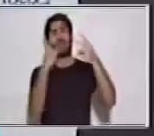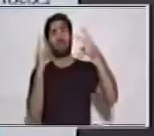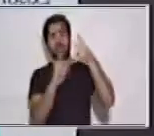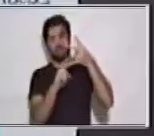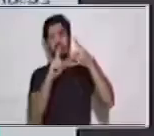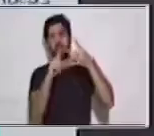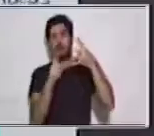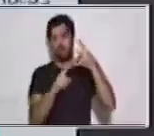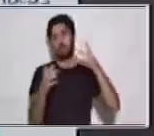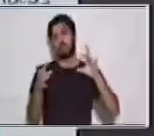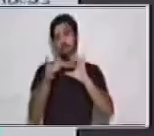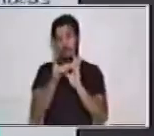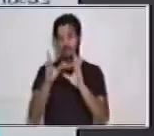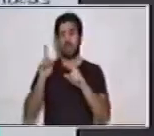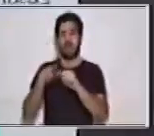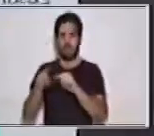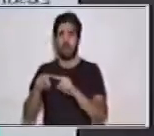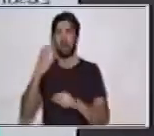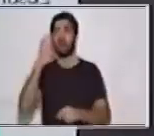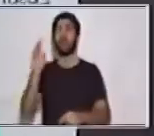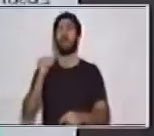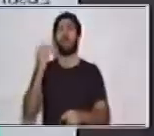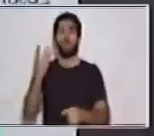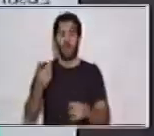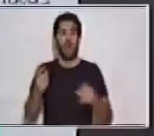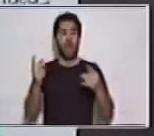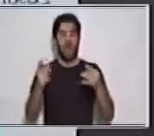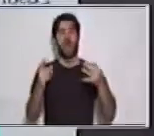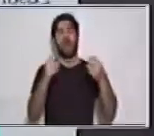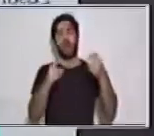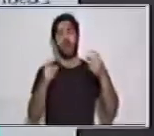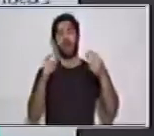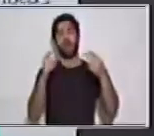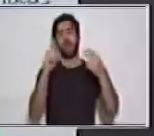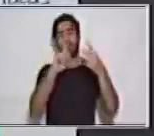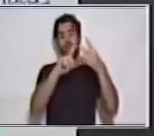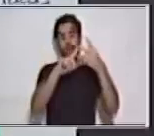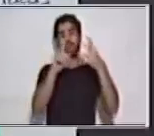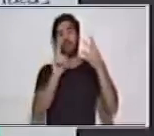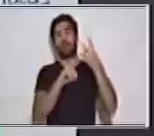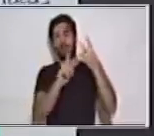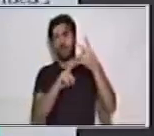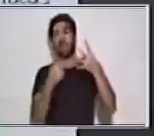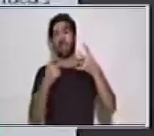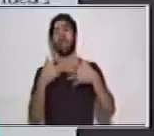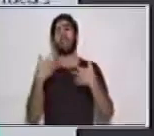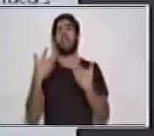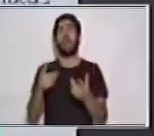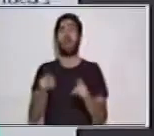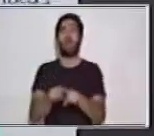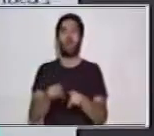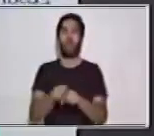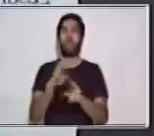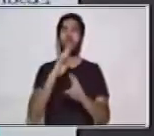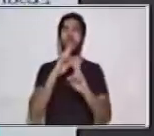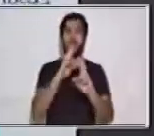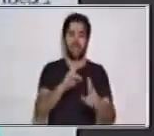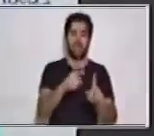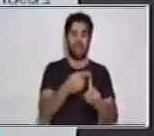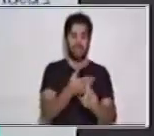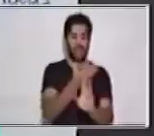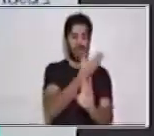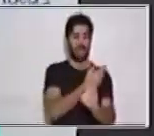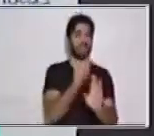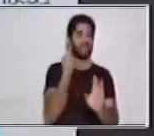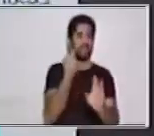dentro de nuestro párrafo, porque estos introducen hechos o acciones que son el resultado de otra